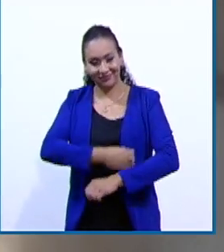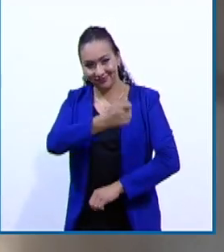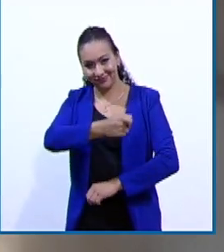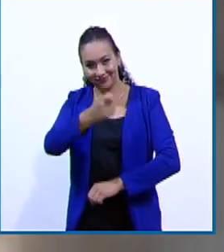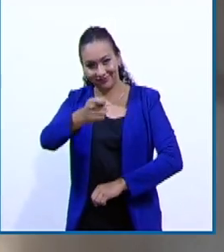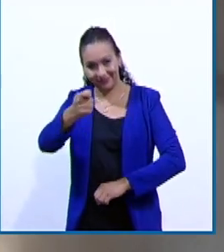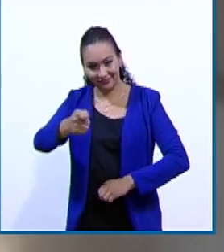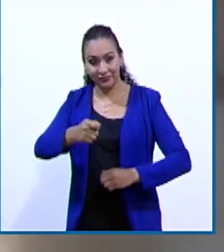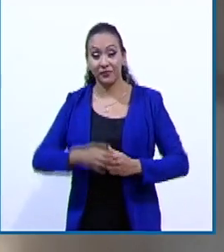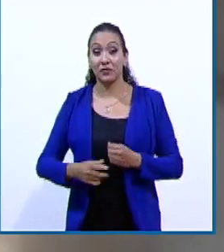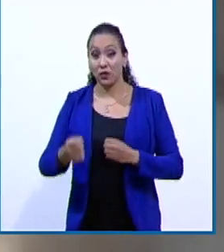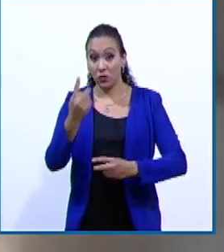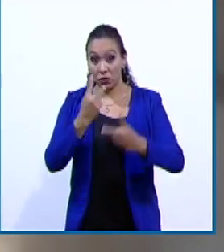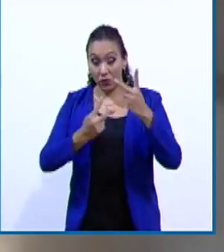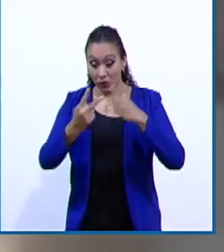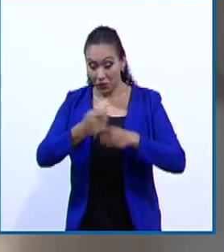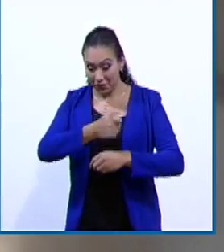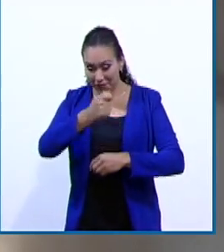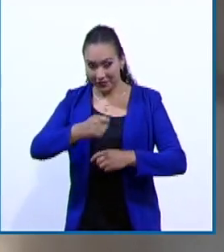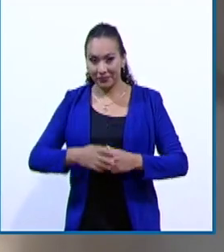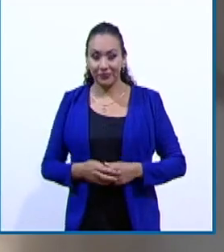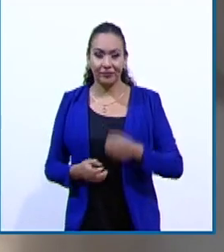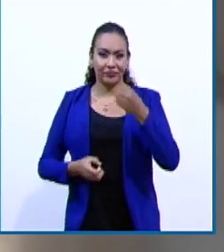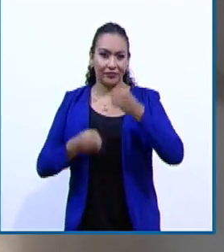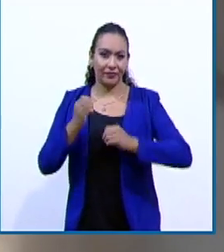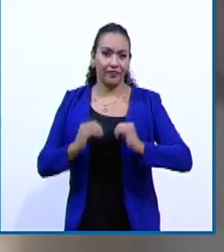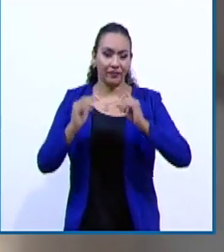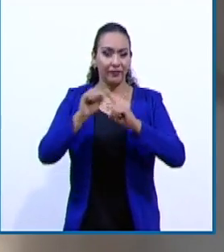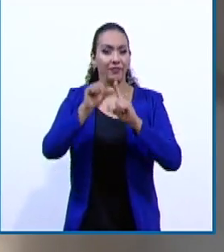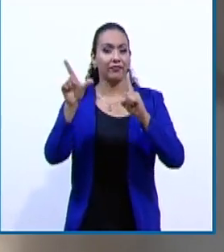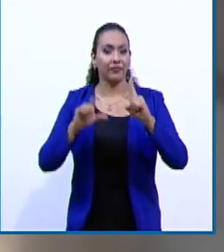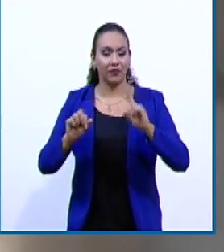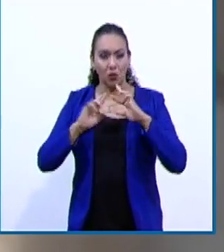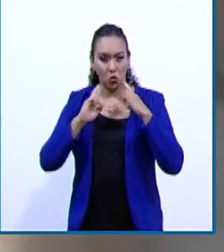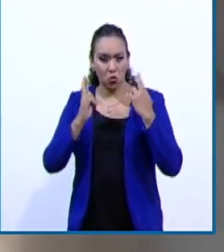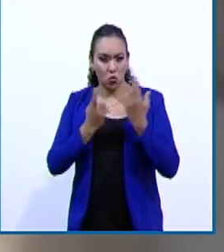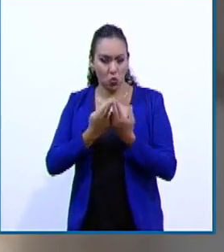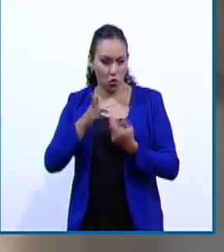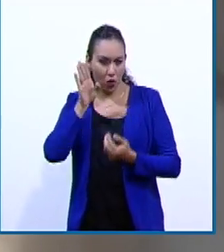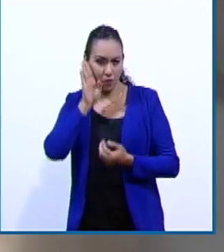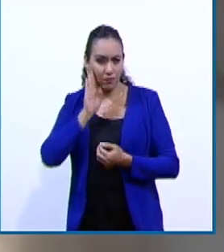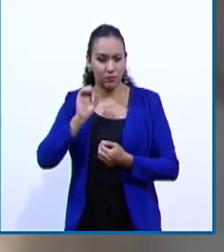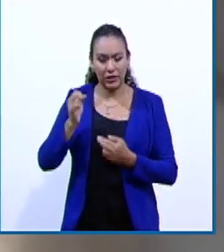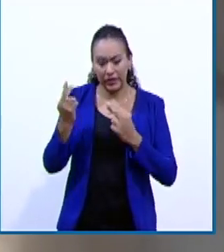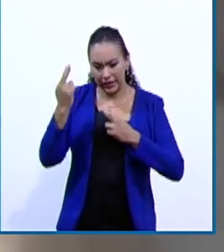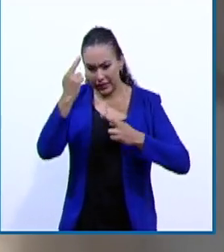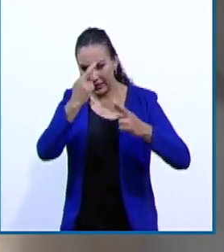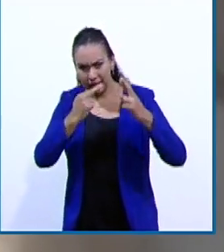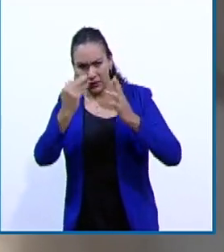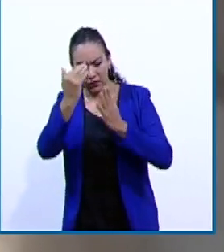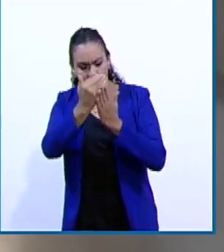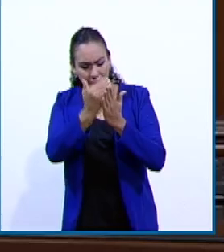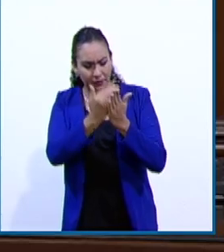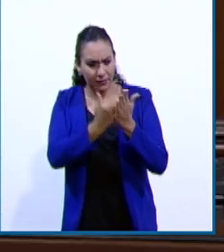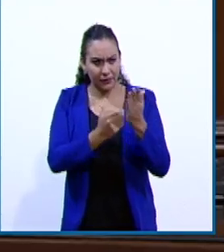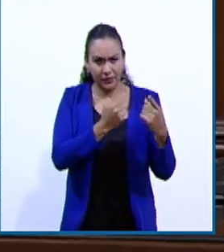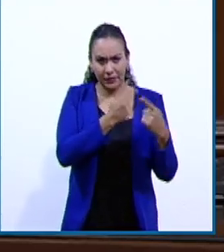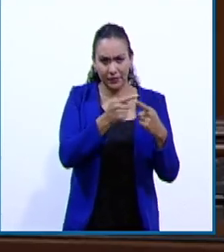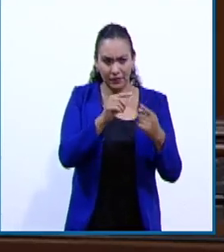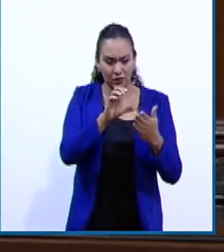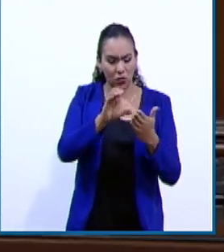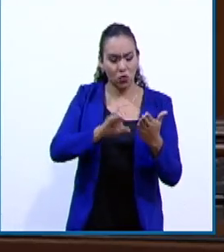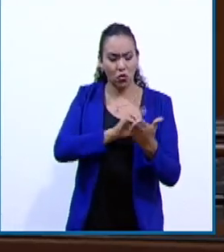que siguen esta transmisión. El Pleno de la Suprema Corte de Justicia continuó con el análisis de las acciones de